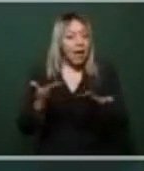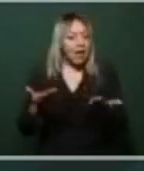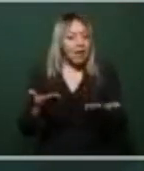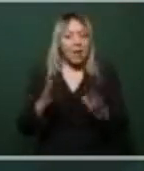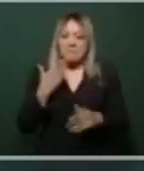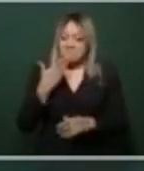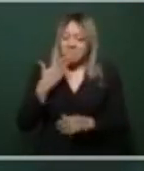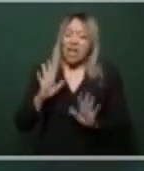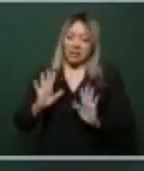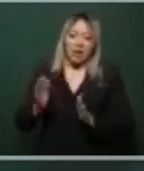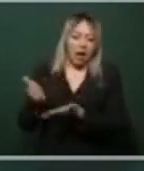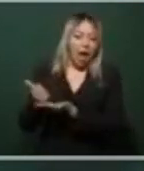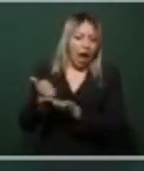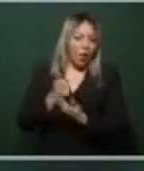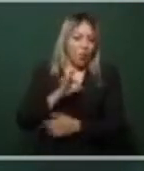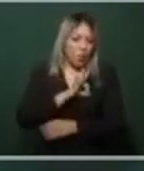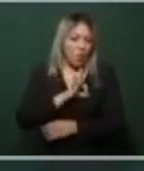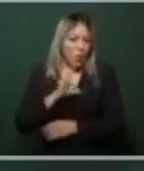como lo están haciendo